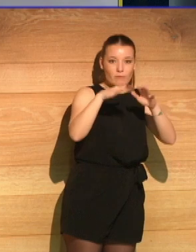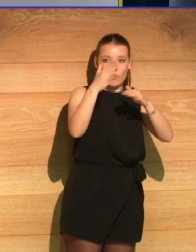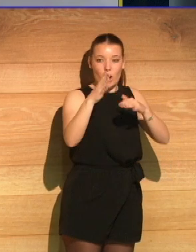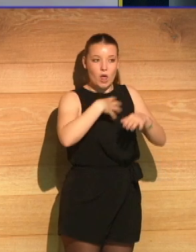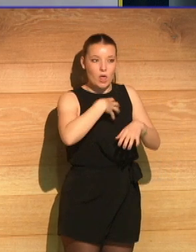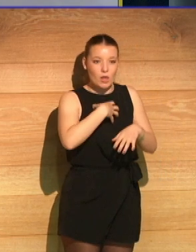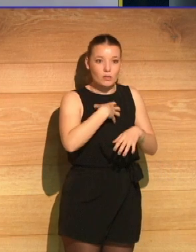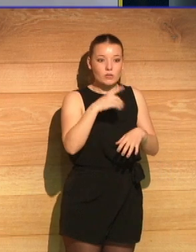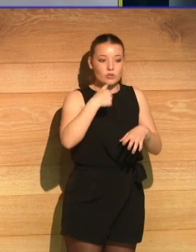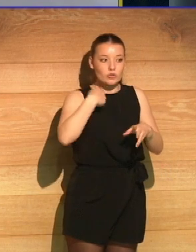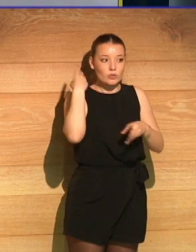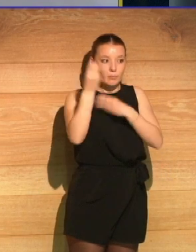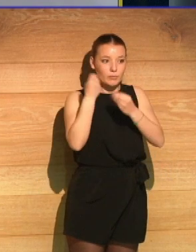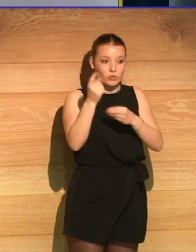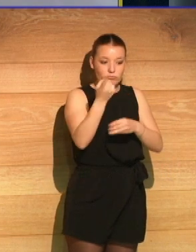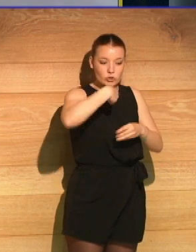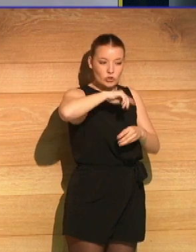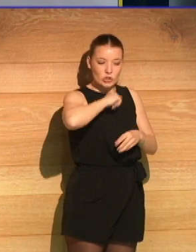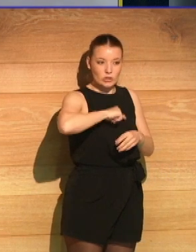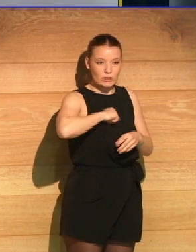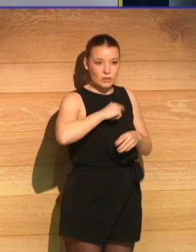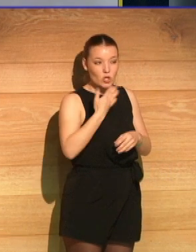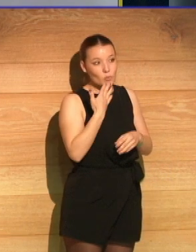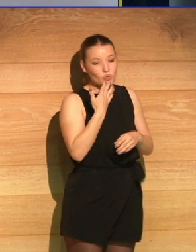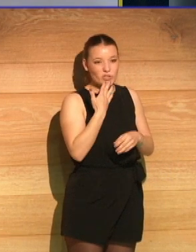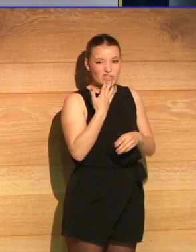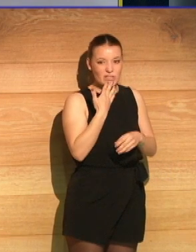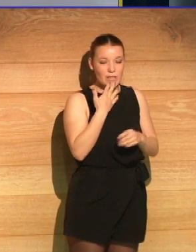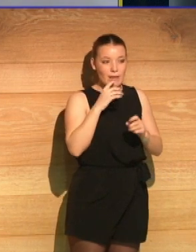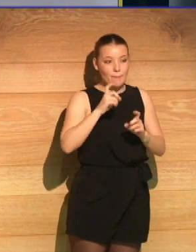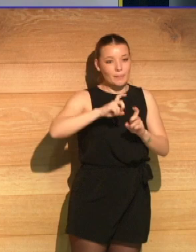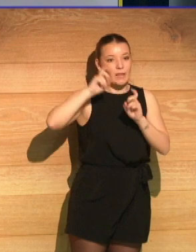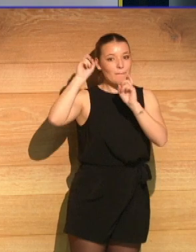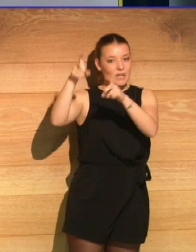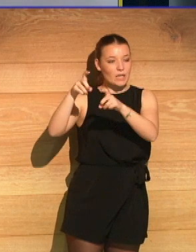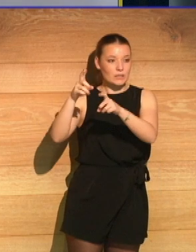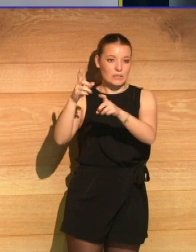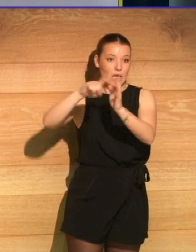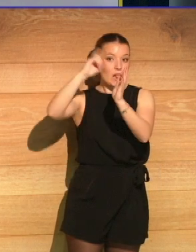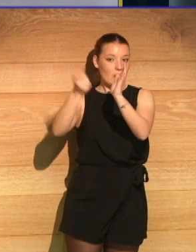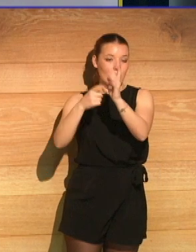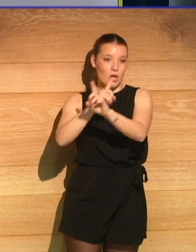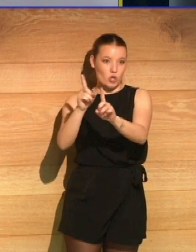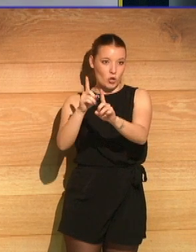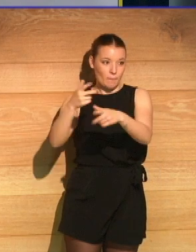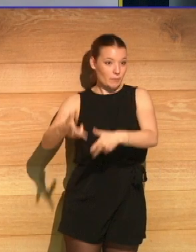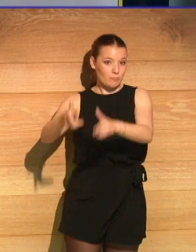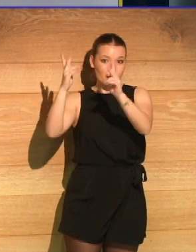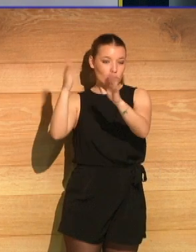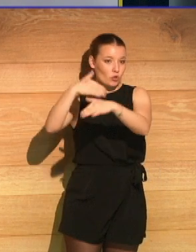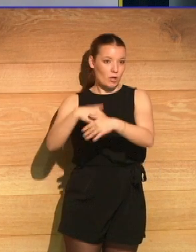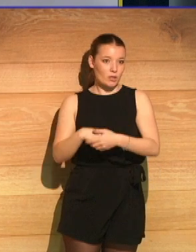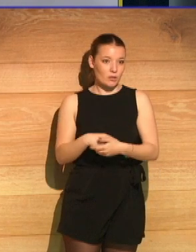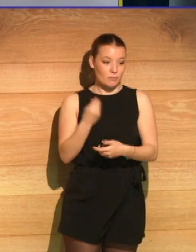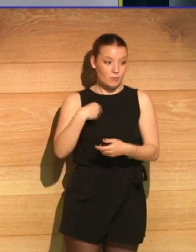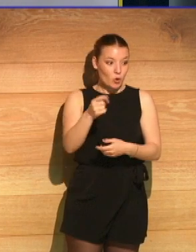Yo creo que nos hemos sentido un poco también como son los inmigrantes ilegales, ¿no? Que no tienen permiso para ir a ningún sitio. De repente no teníamos